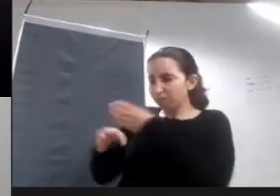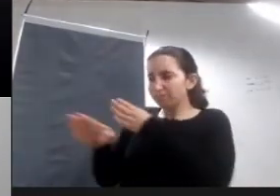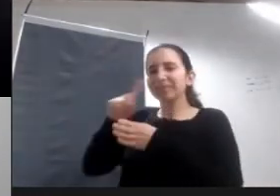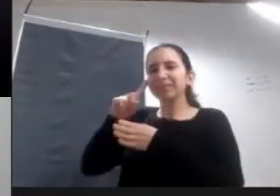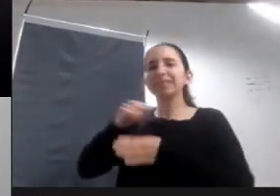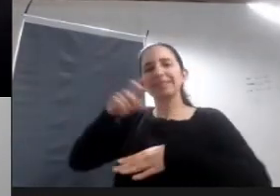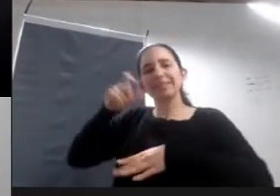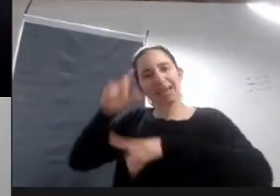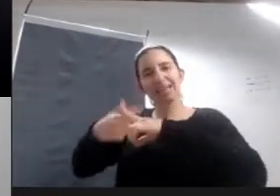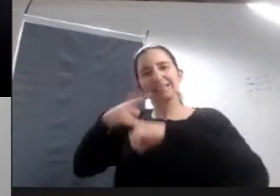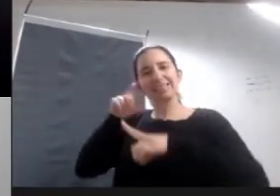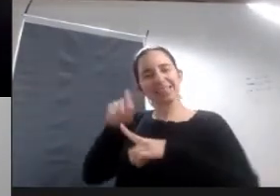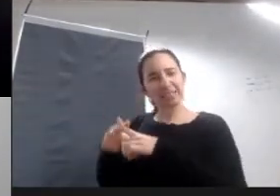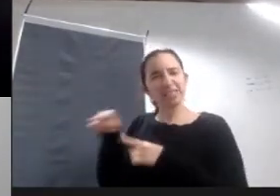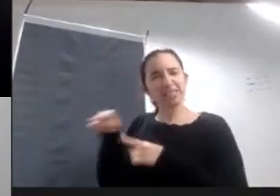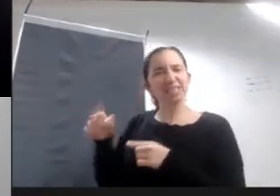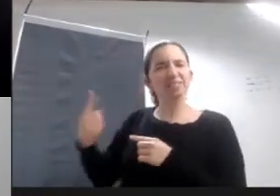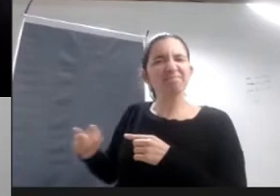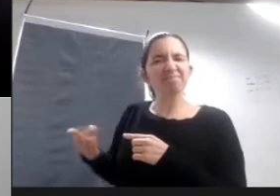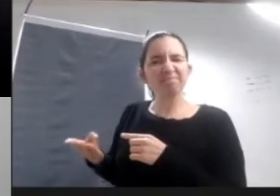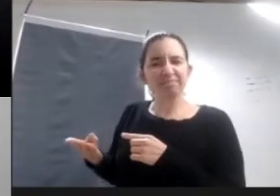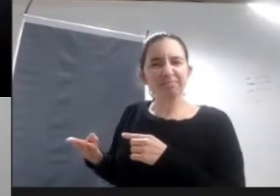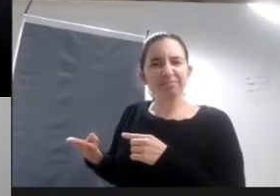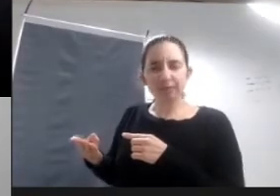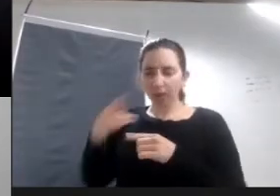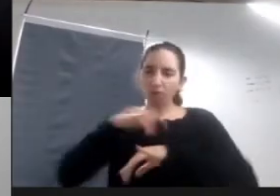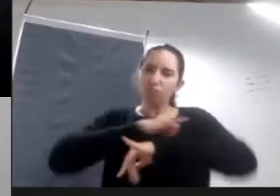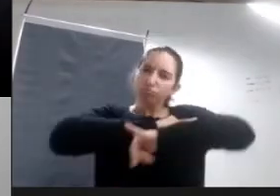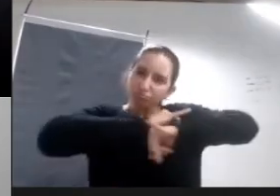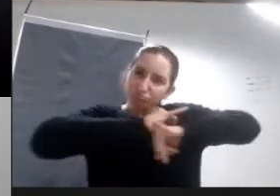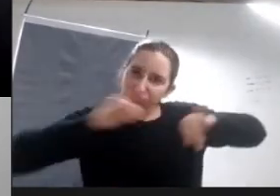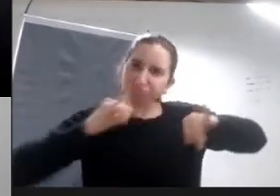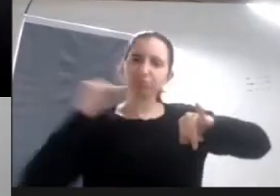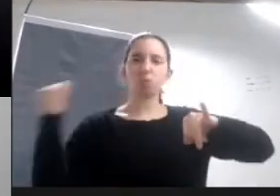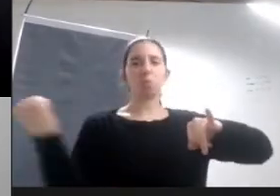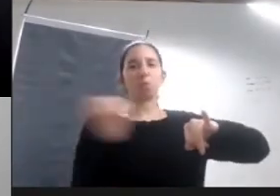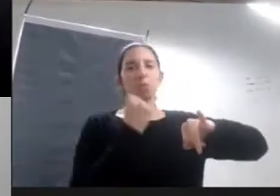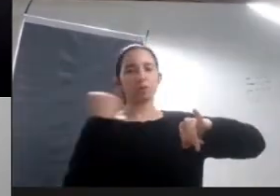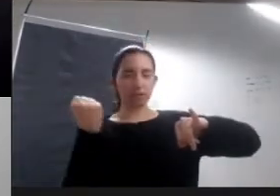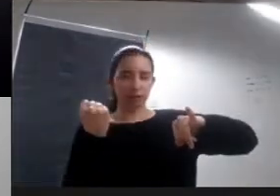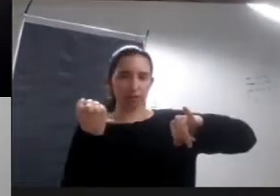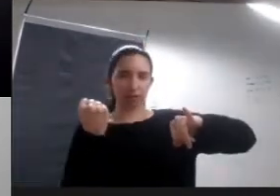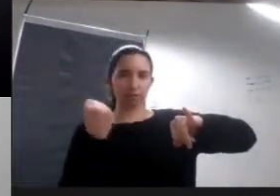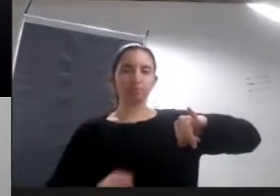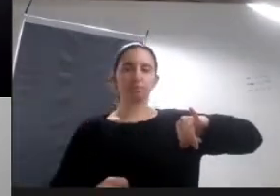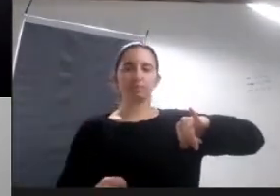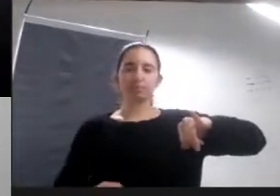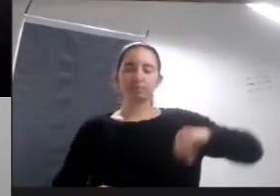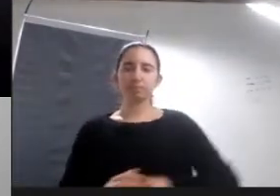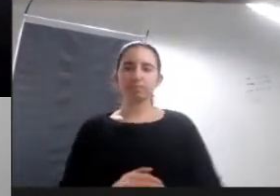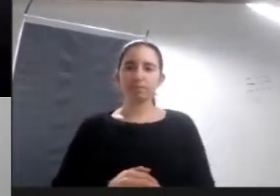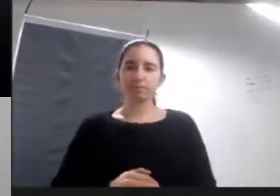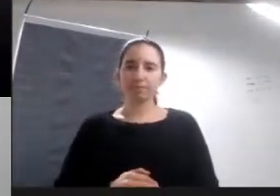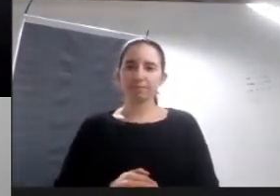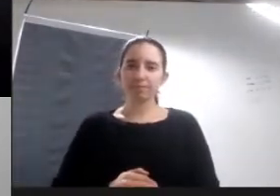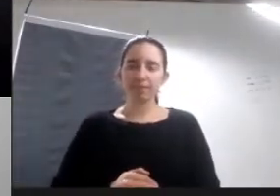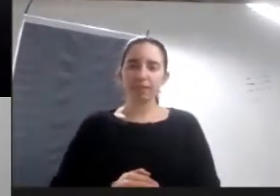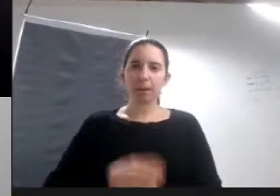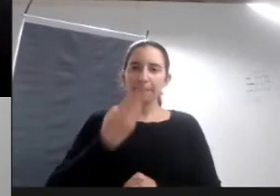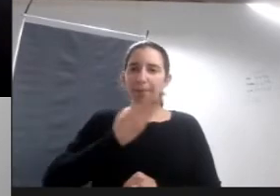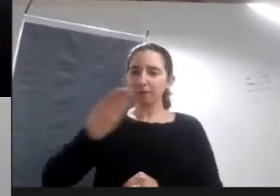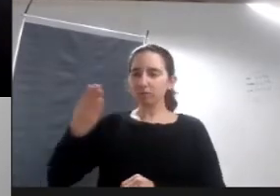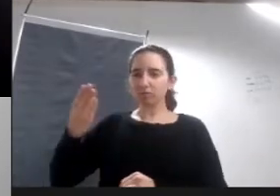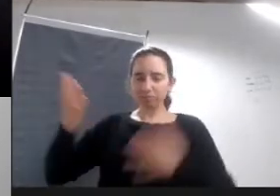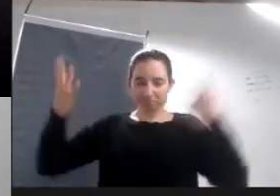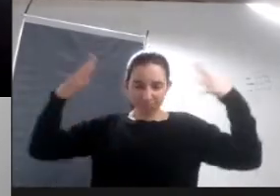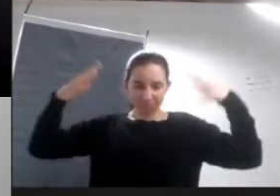incluso con procedimientos de consentimiento informado, el estigma, el secreto y la vergüenza que